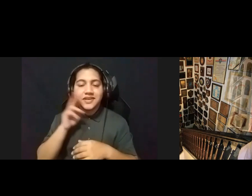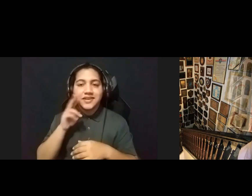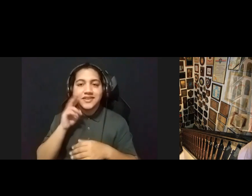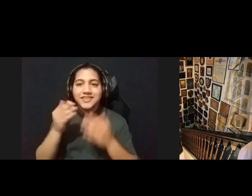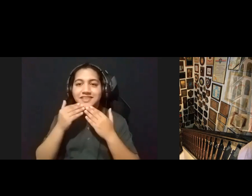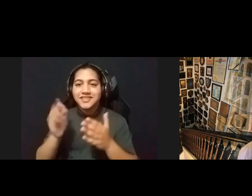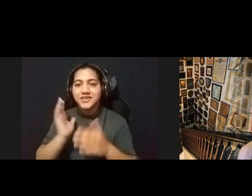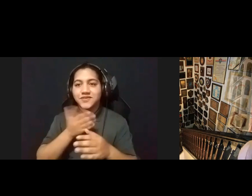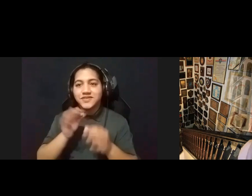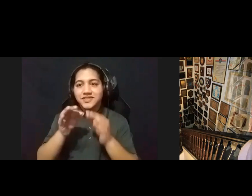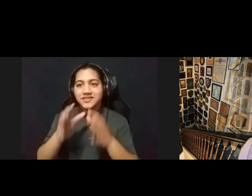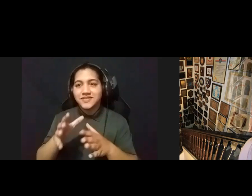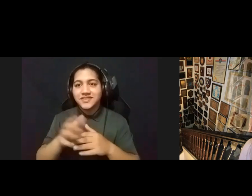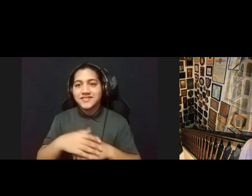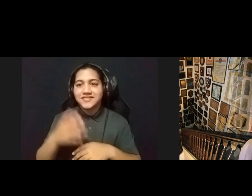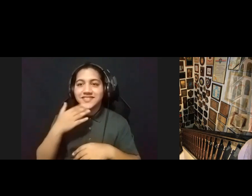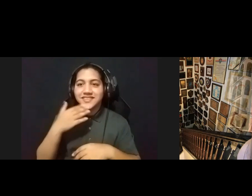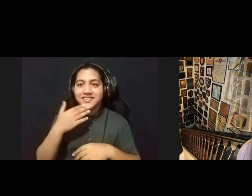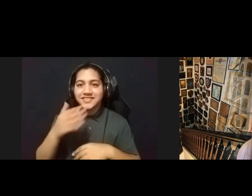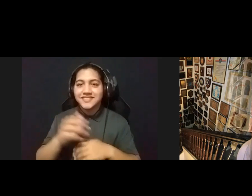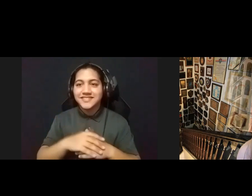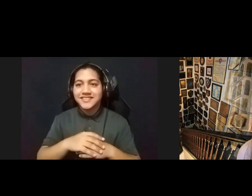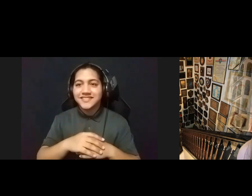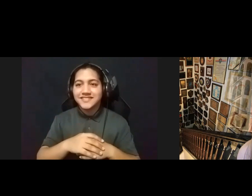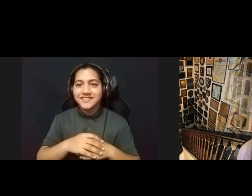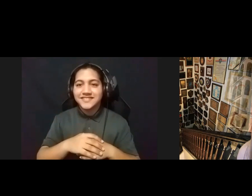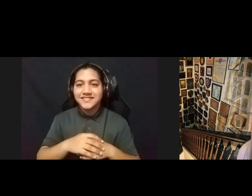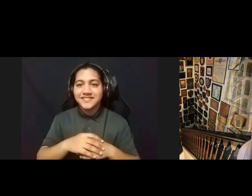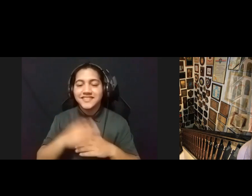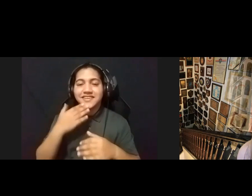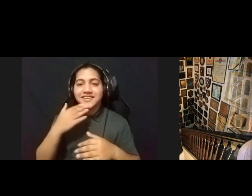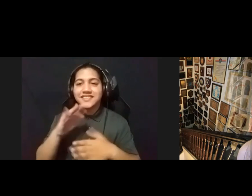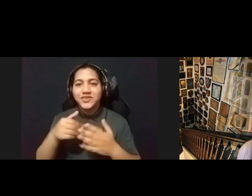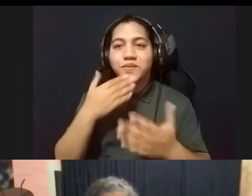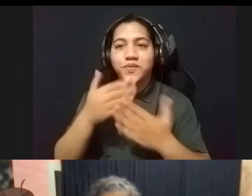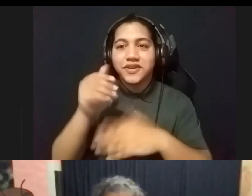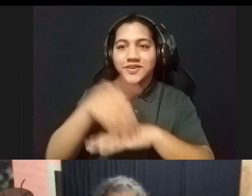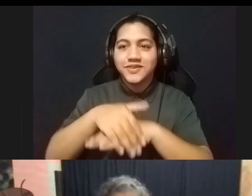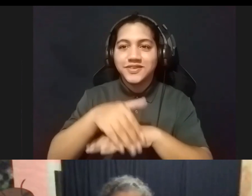nuestro intérprete. Gracias, Ricardo. Gracias. Gracias a todos. Buenas noches.